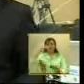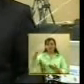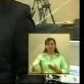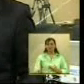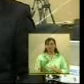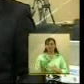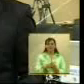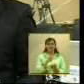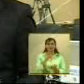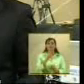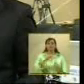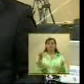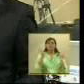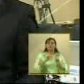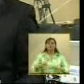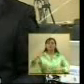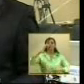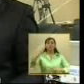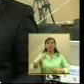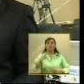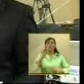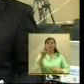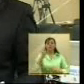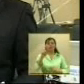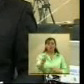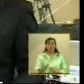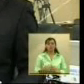sobre todo de comandos, comandos de Taura.